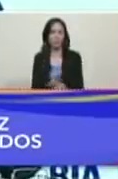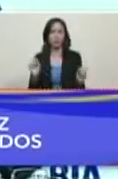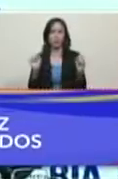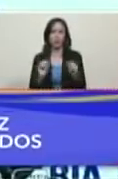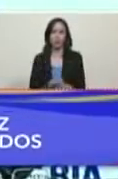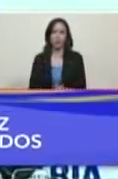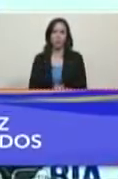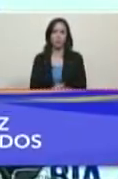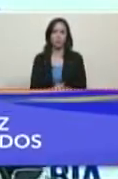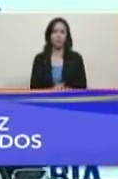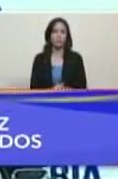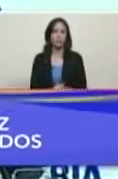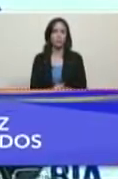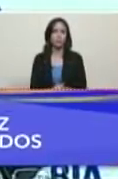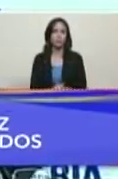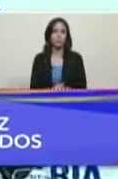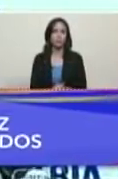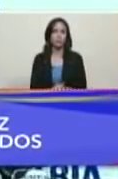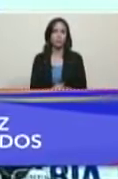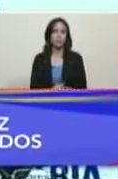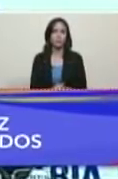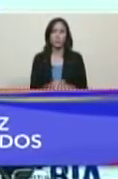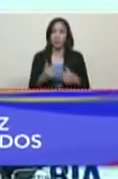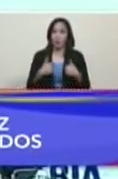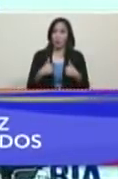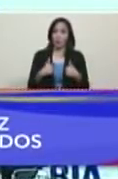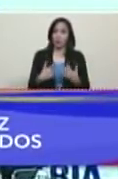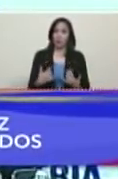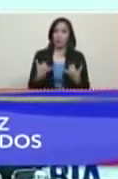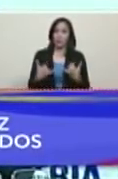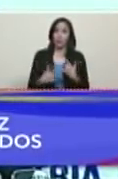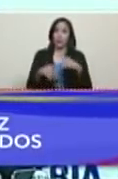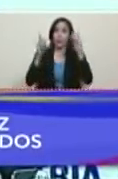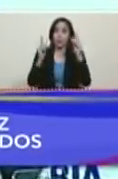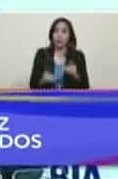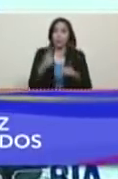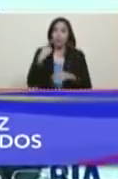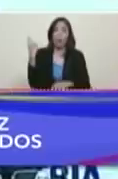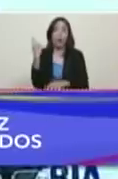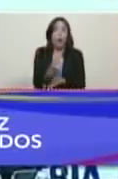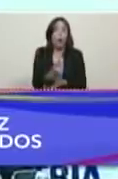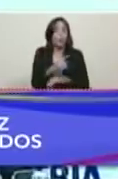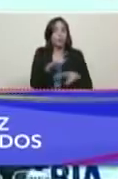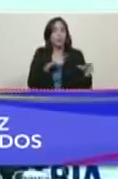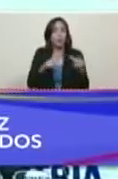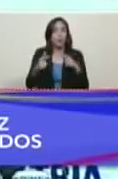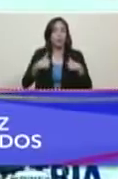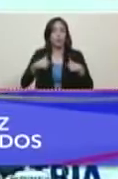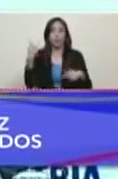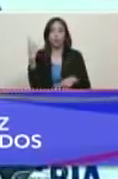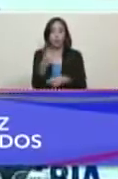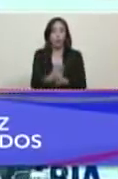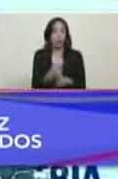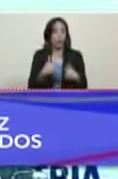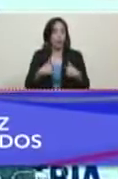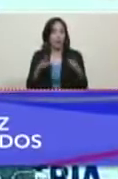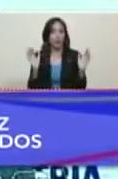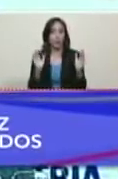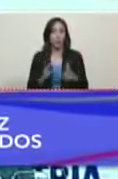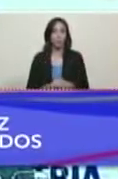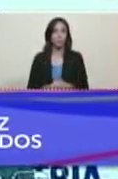Yo por eso he decidido y le he dado la orden al canciller de la